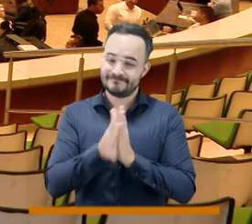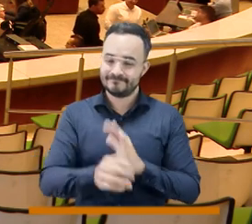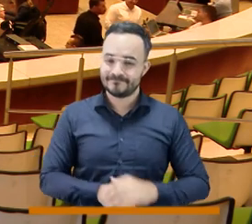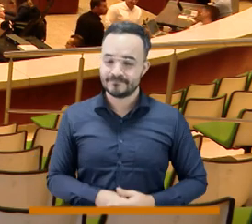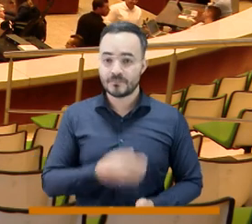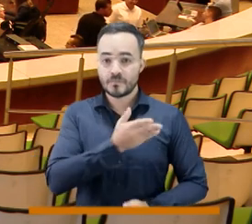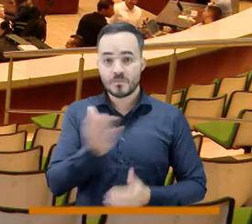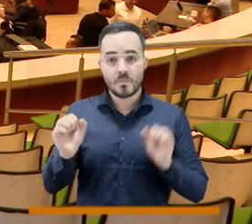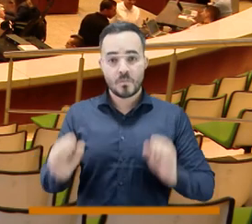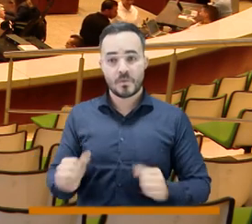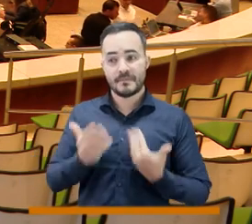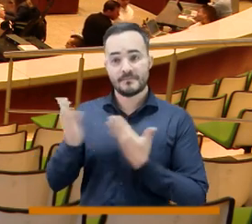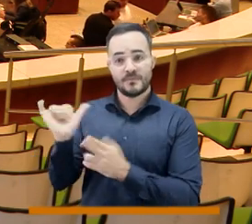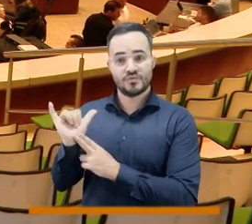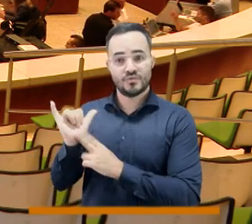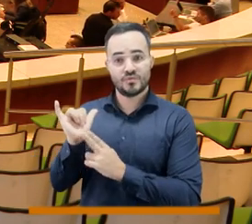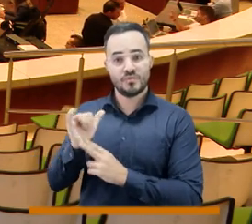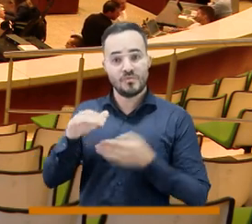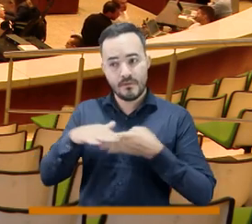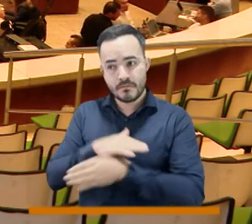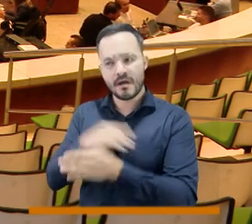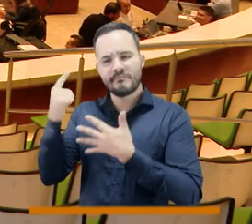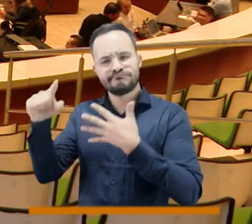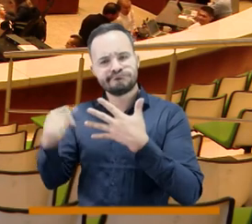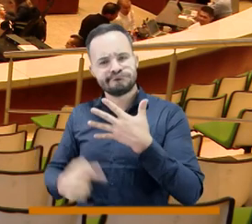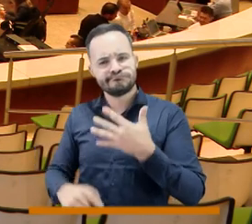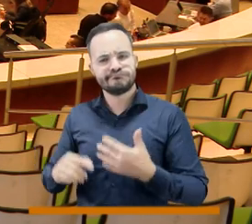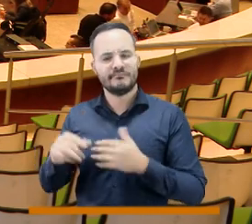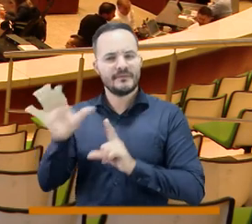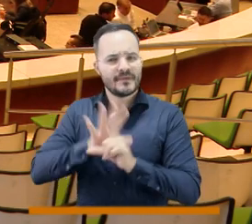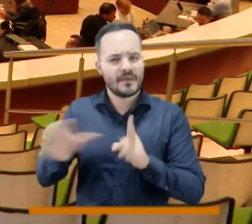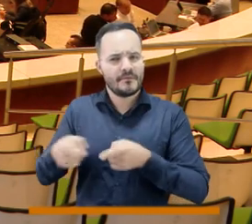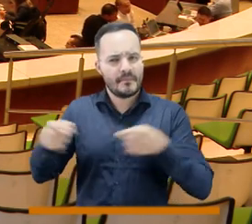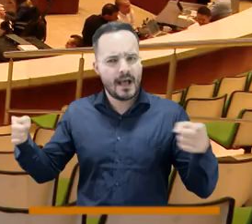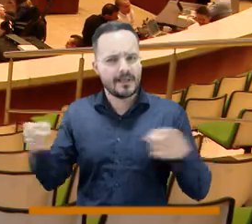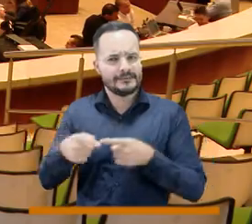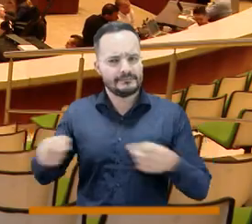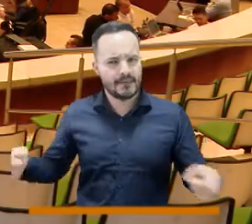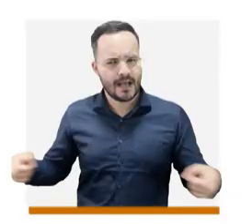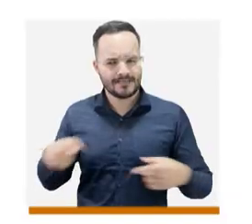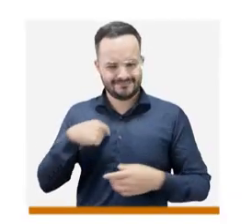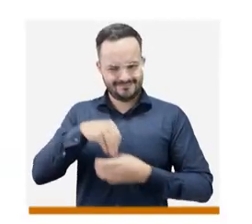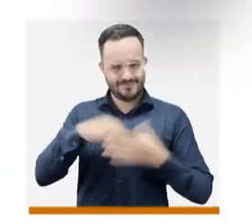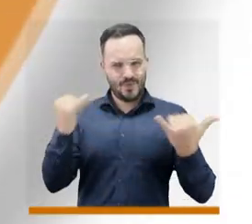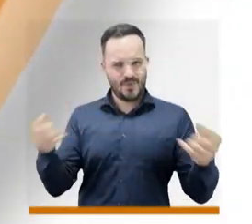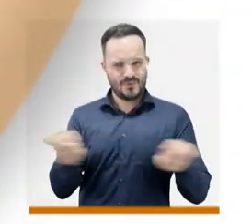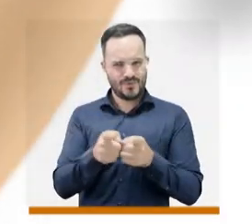en detalle los temas tratados hoy y los que hacen parte de la agenda del Consejo de Medellín.